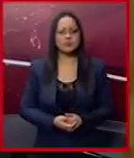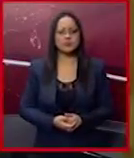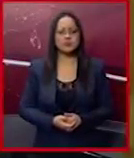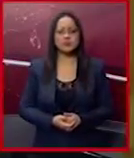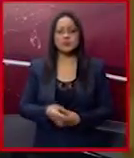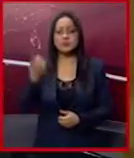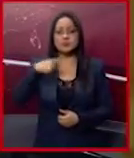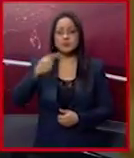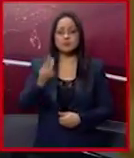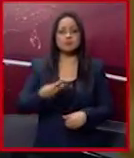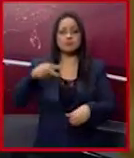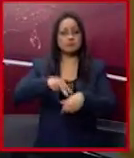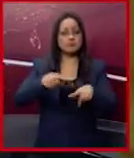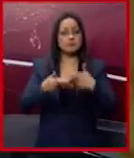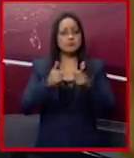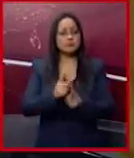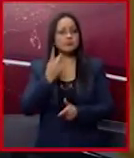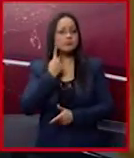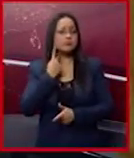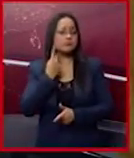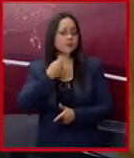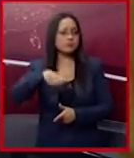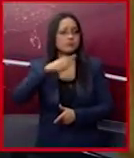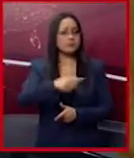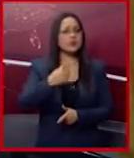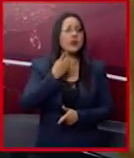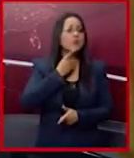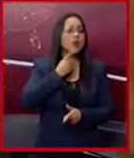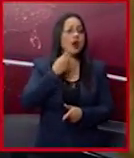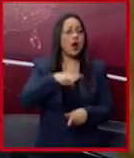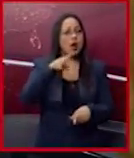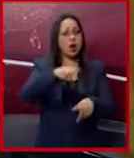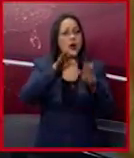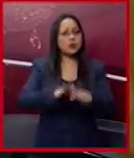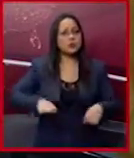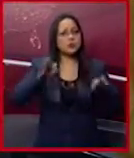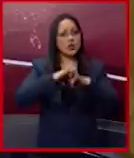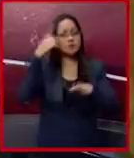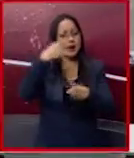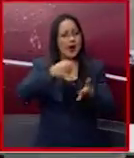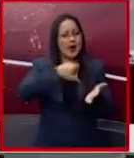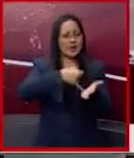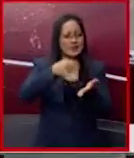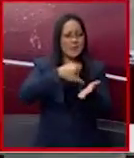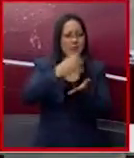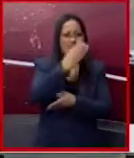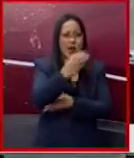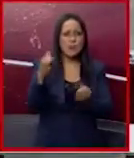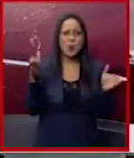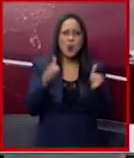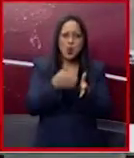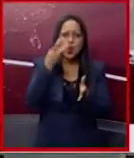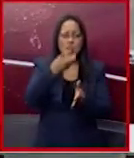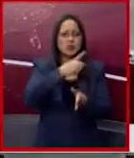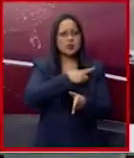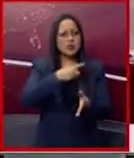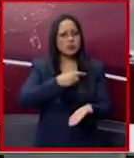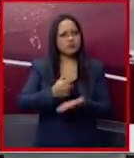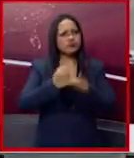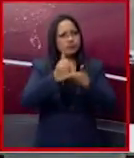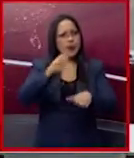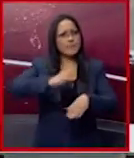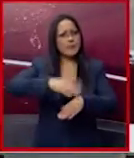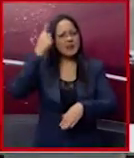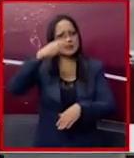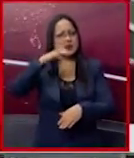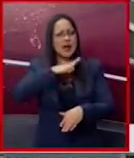Al emitir sus posicionamientos, diputados destacaron la importancia de aumentar los apoyos a pequeños productores y lograr la soberanía alimentaria en nuestro